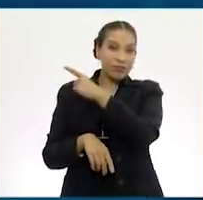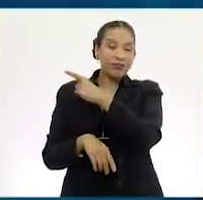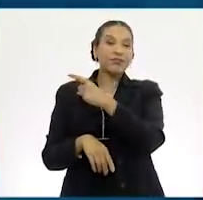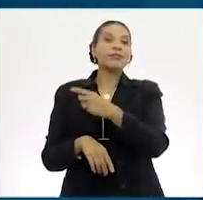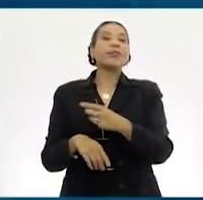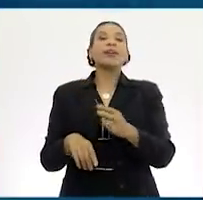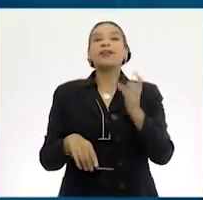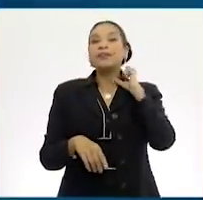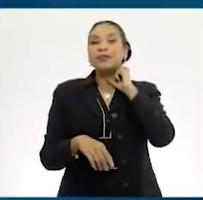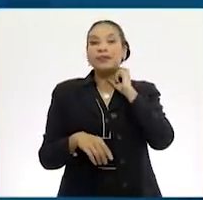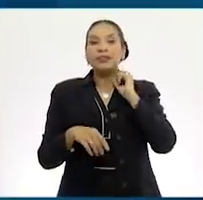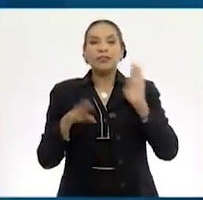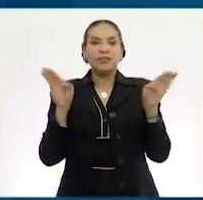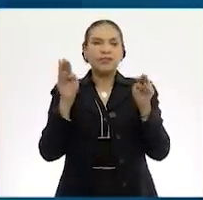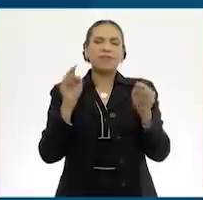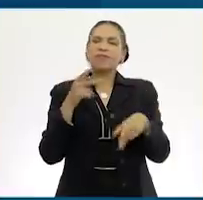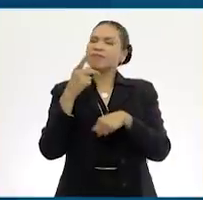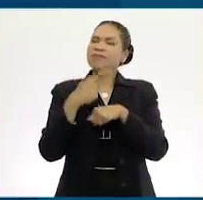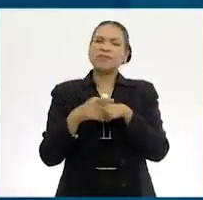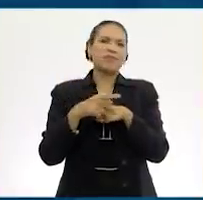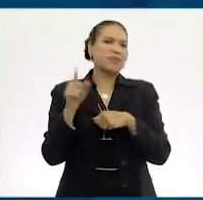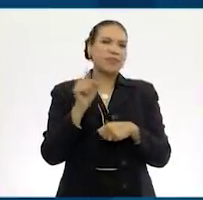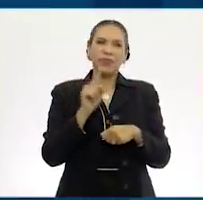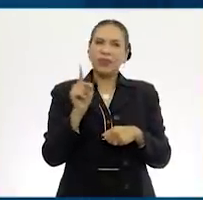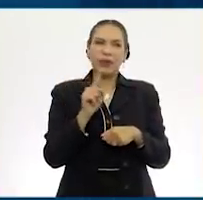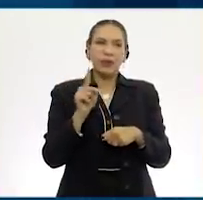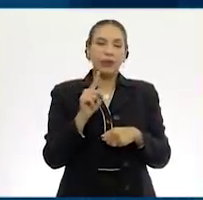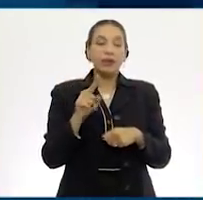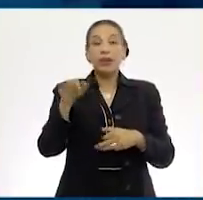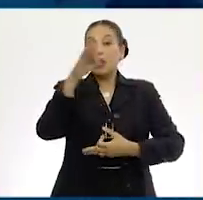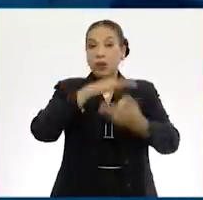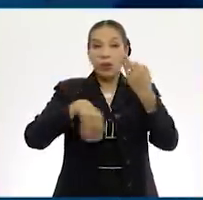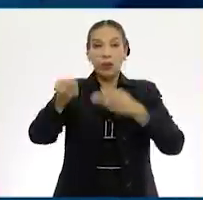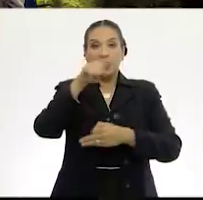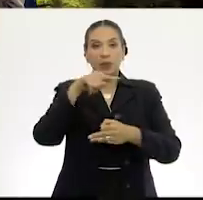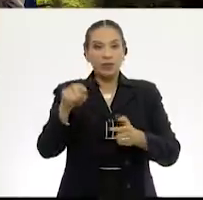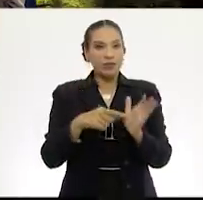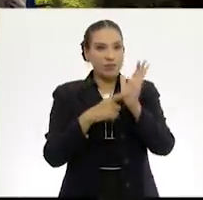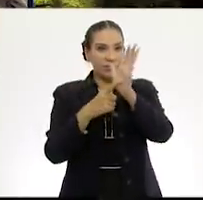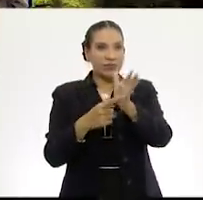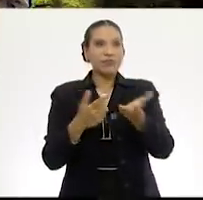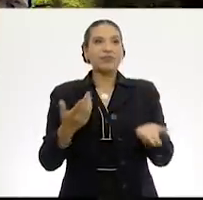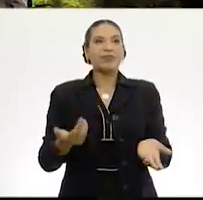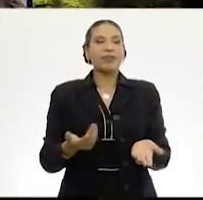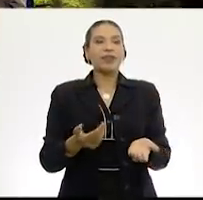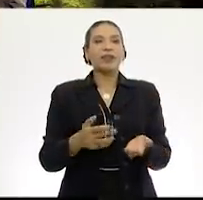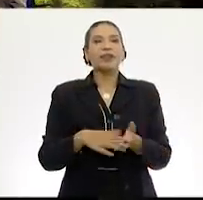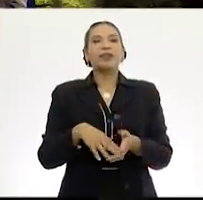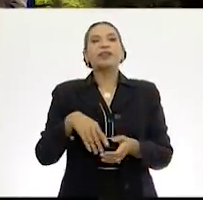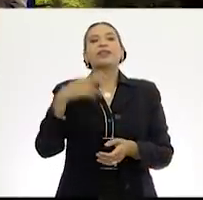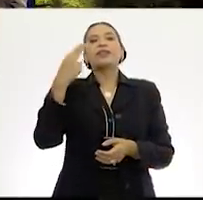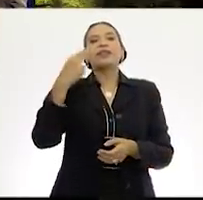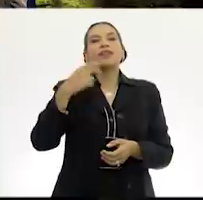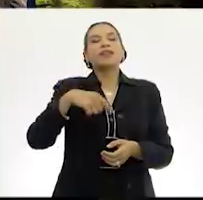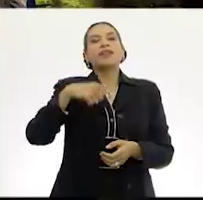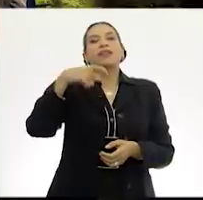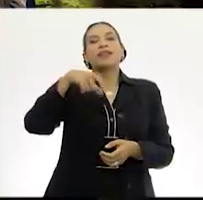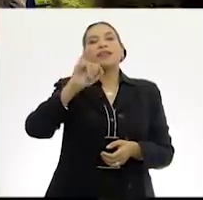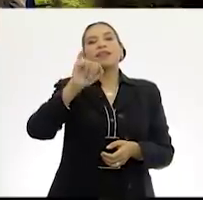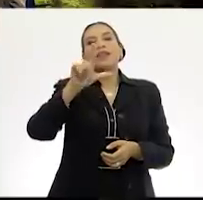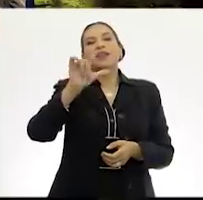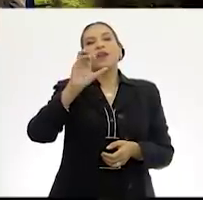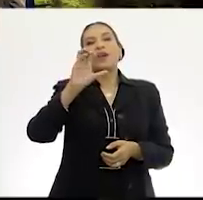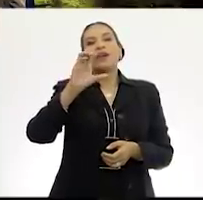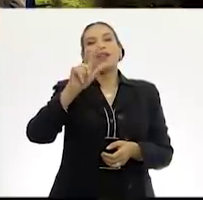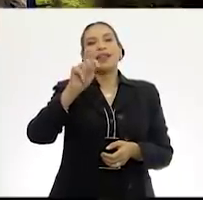son peligrosos. Ahora, para todos ustedes les presento a los quirópteros maravillosos